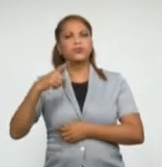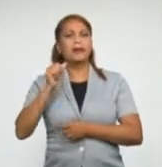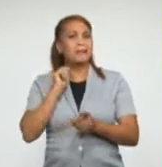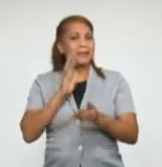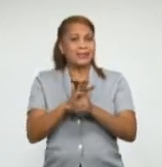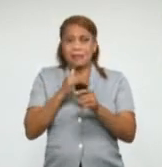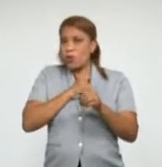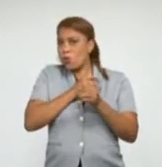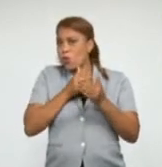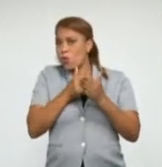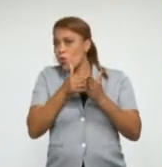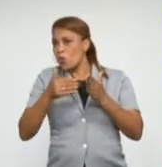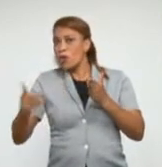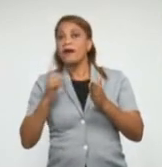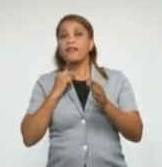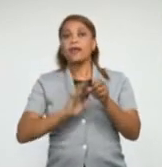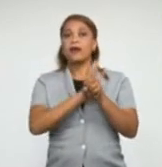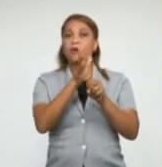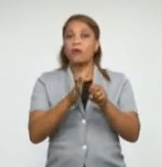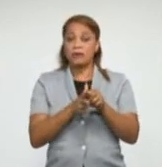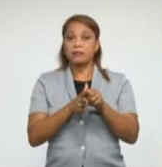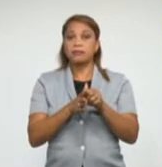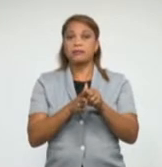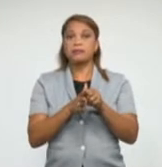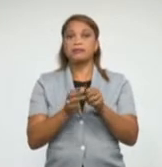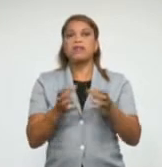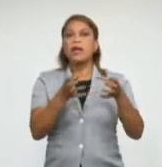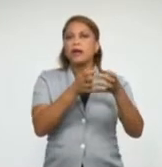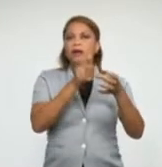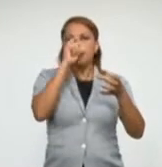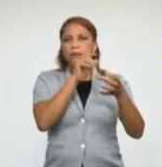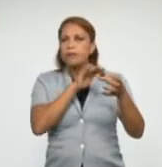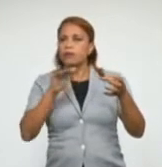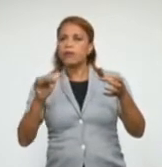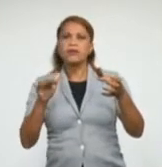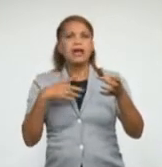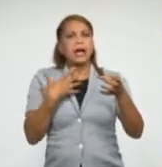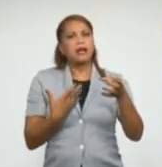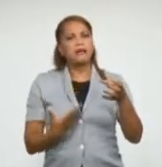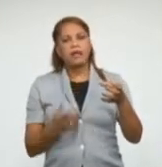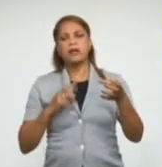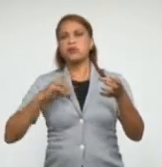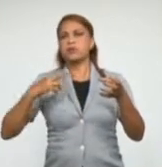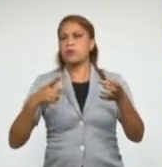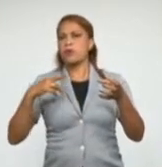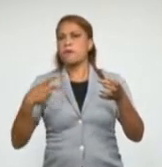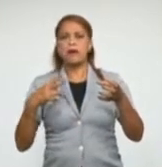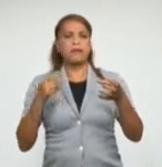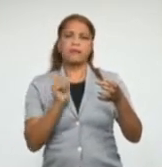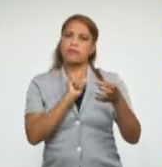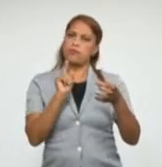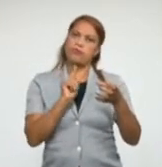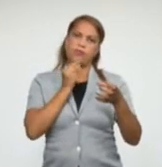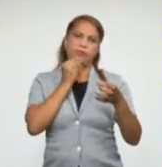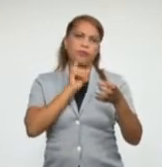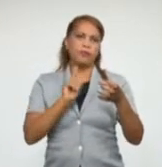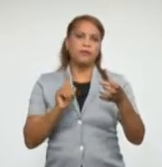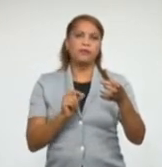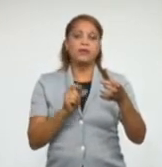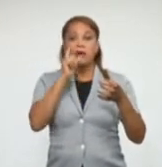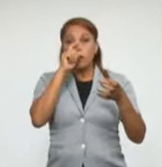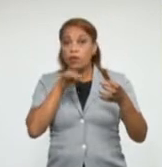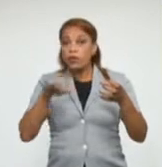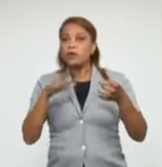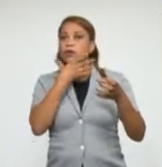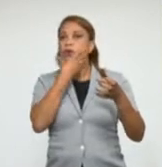cero. La población infantil, no nos podemos cansar de reiterarla, que obviamente los niños y los adolescentes de hoy